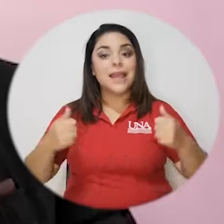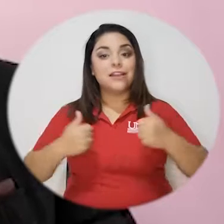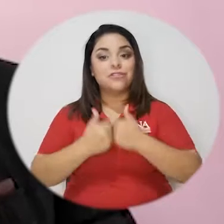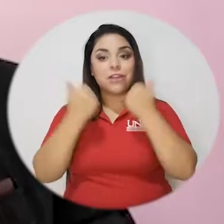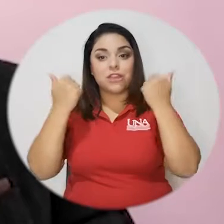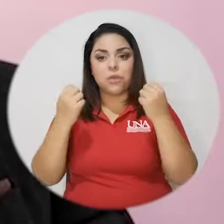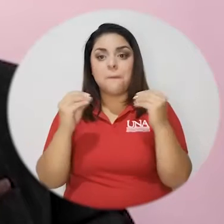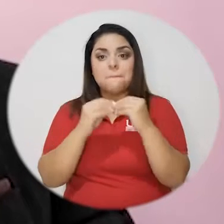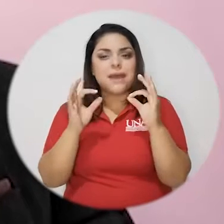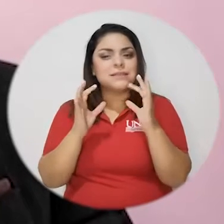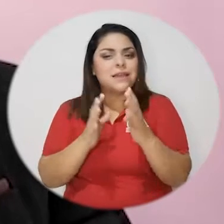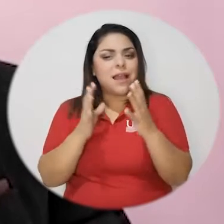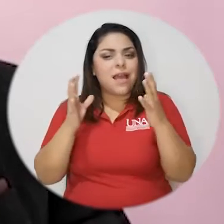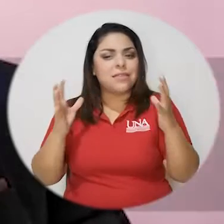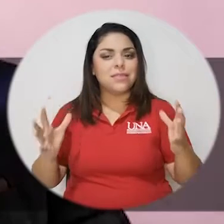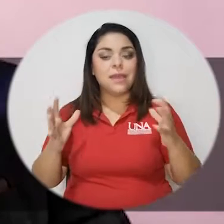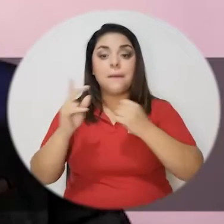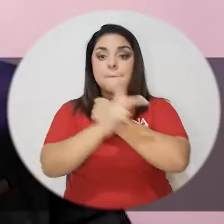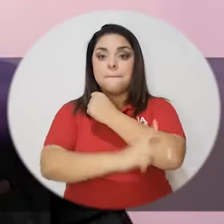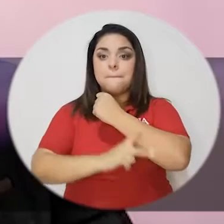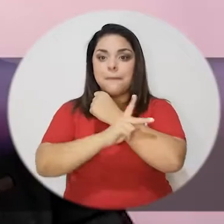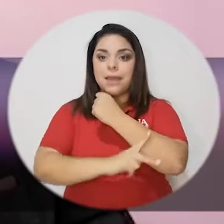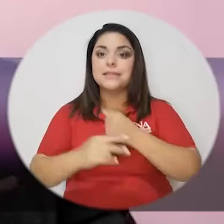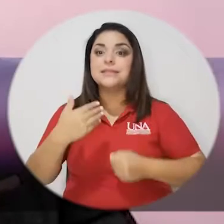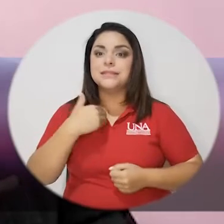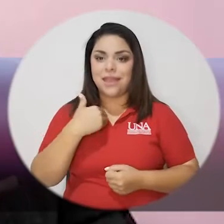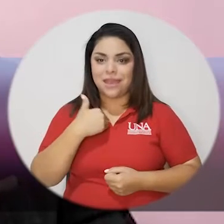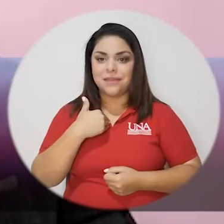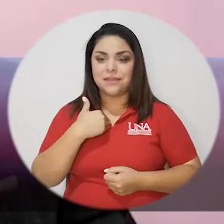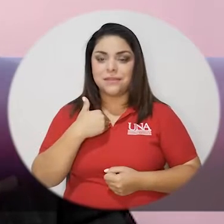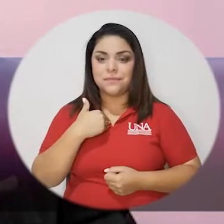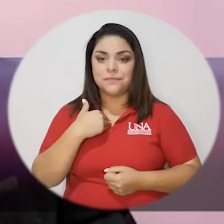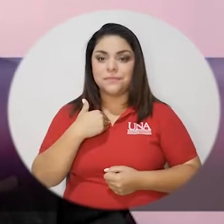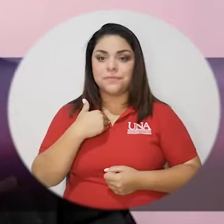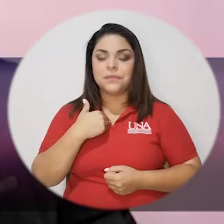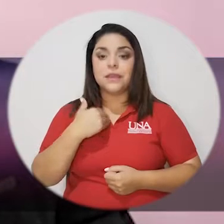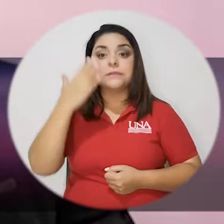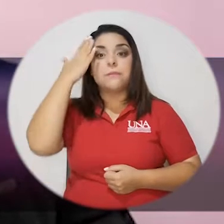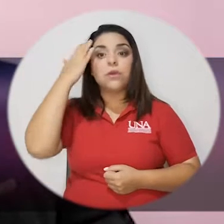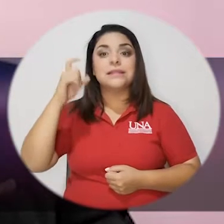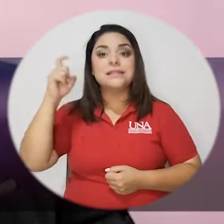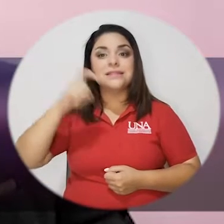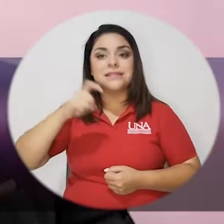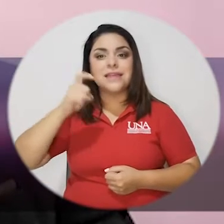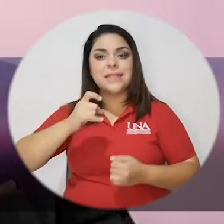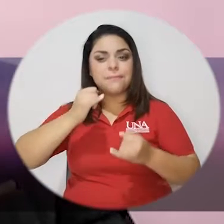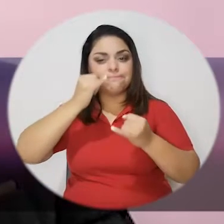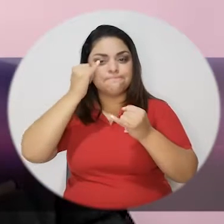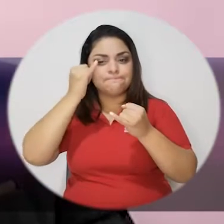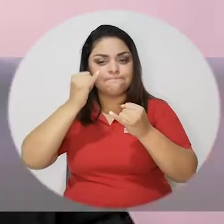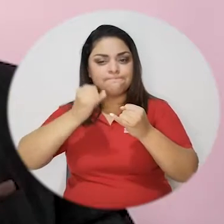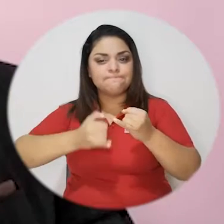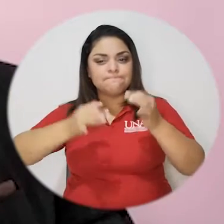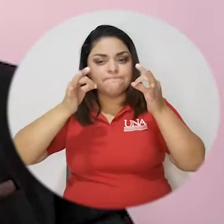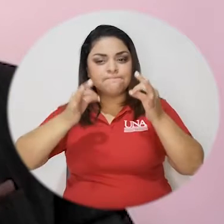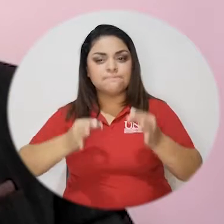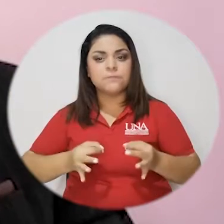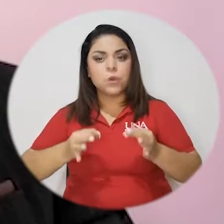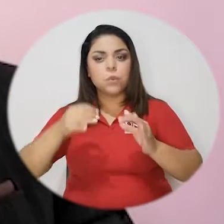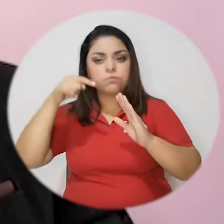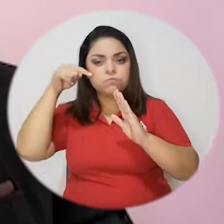El reto más grande que ha tenido el país ha sido concretar un